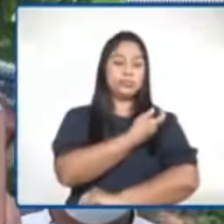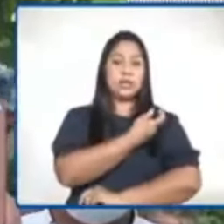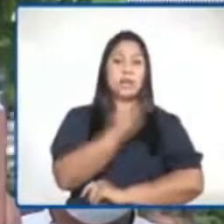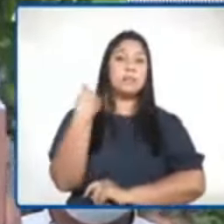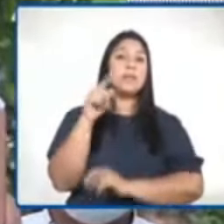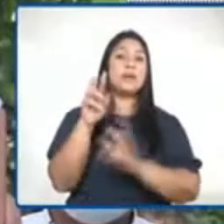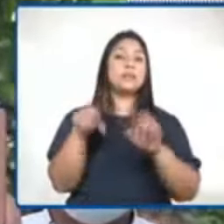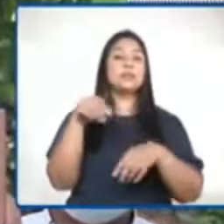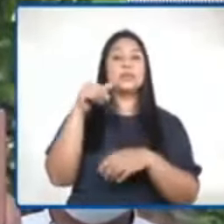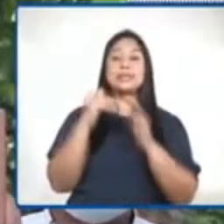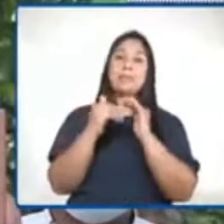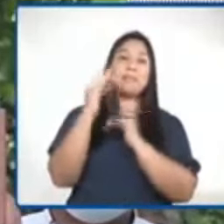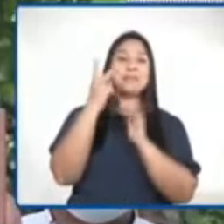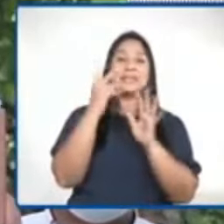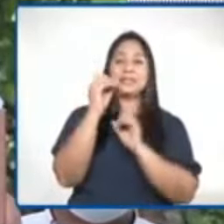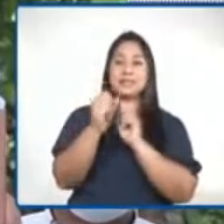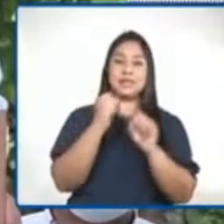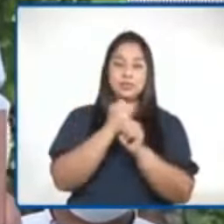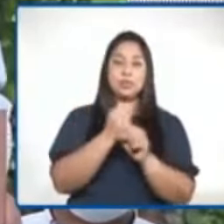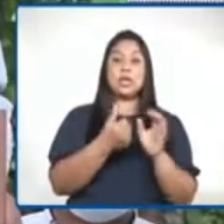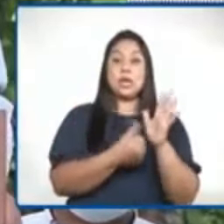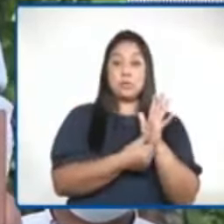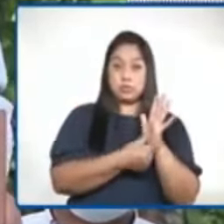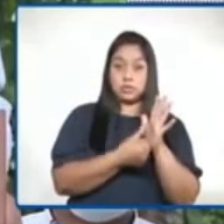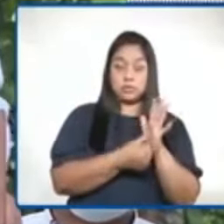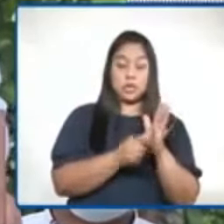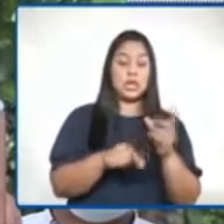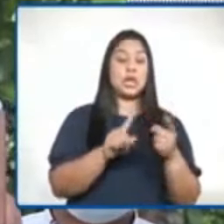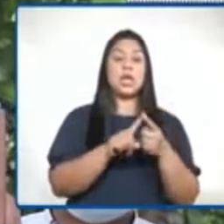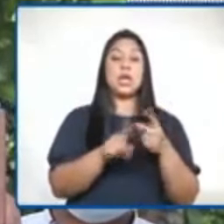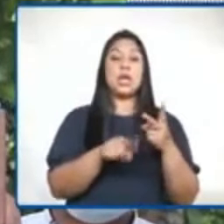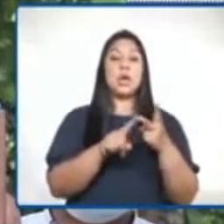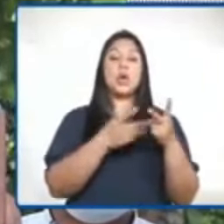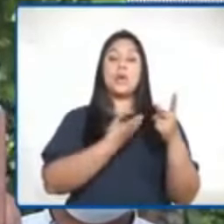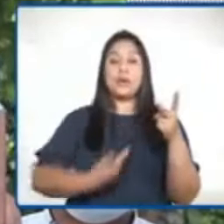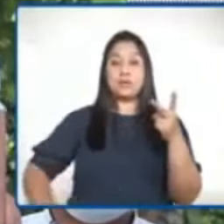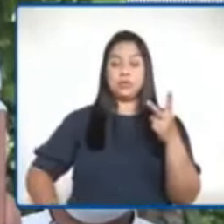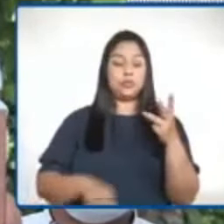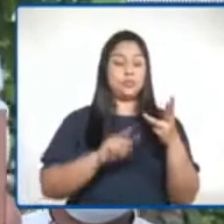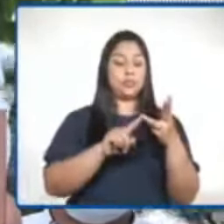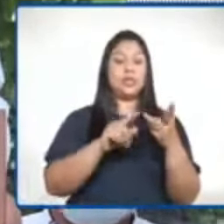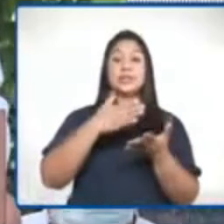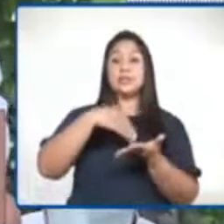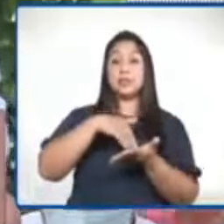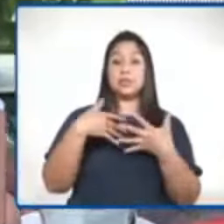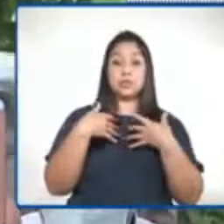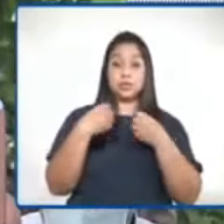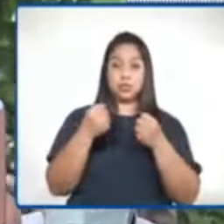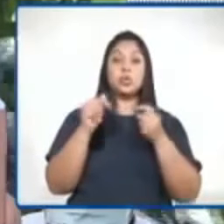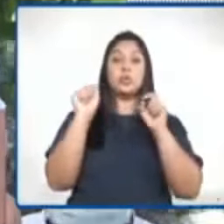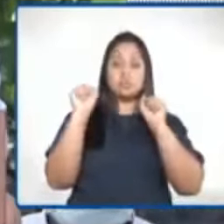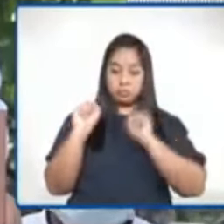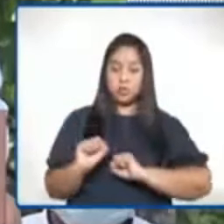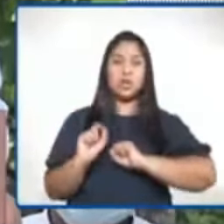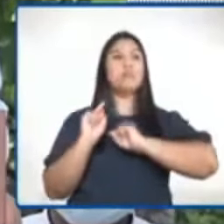años. Tanto en la municipalidad, como en la gobernación, como en los centros de salud, puede llegar la gente